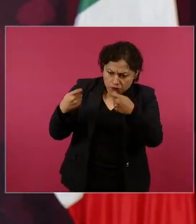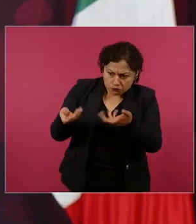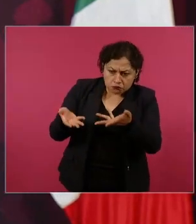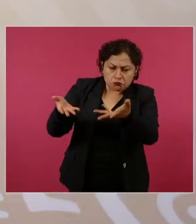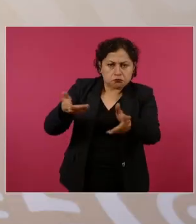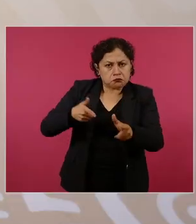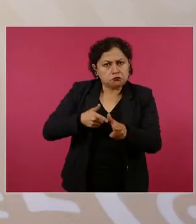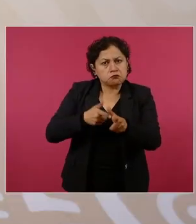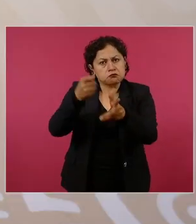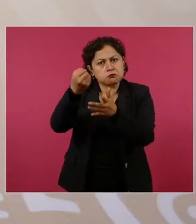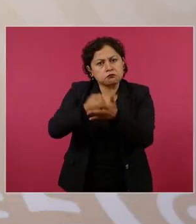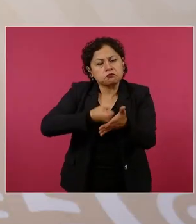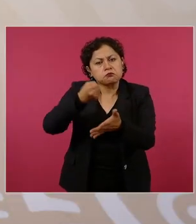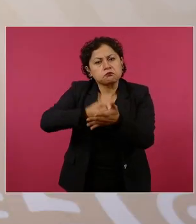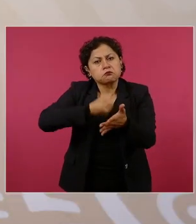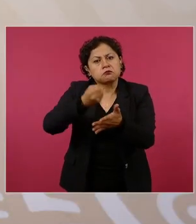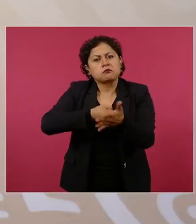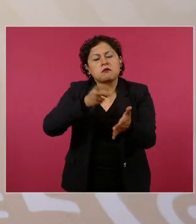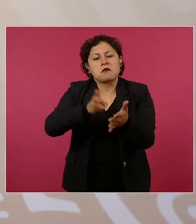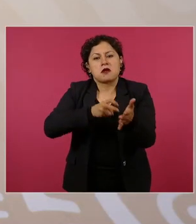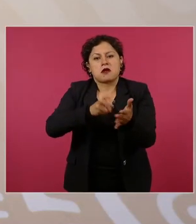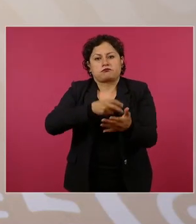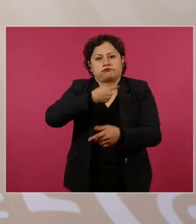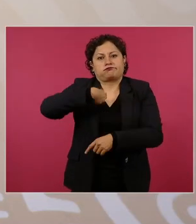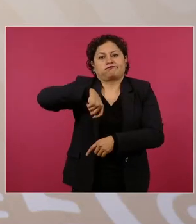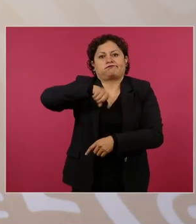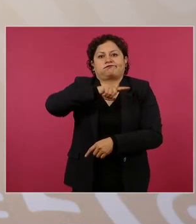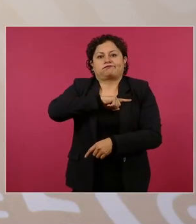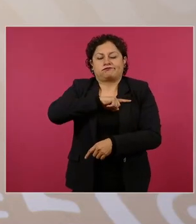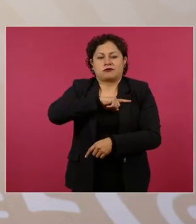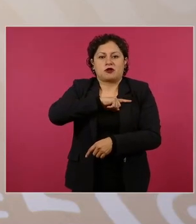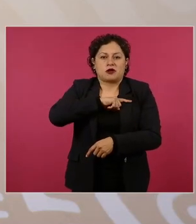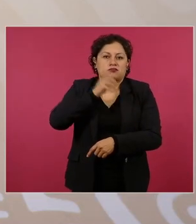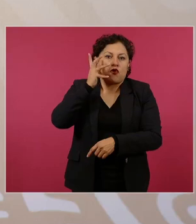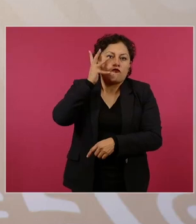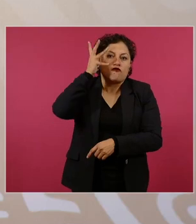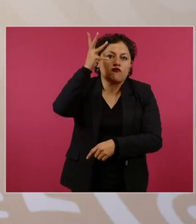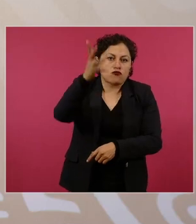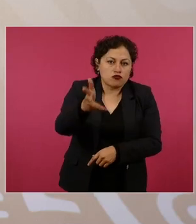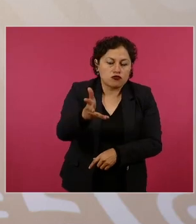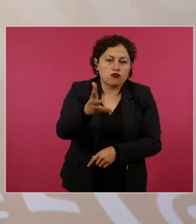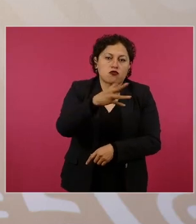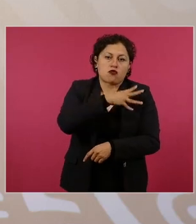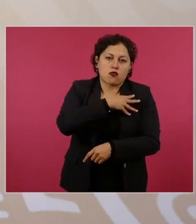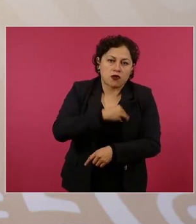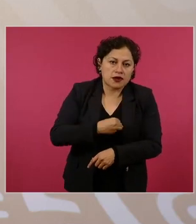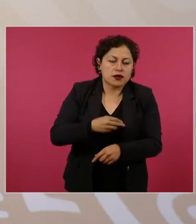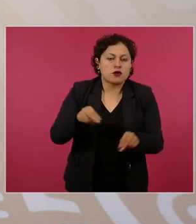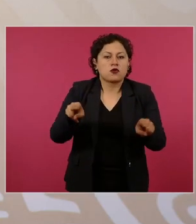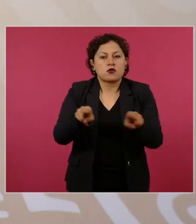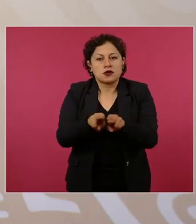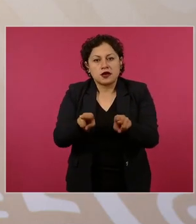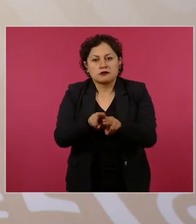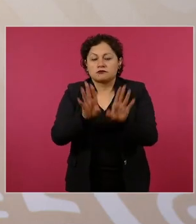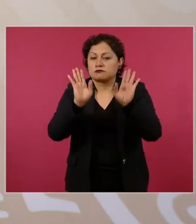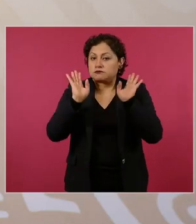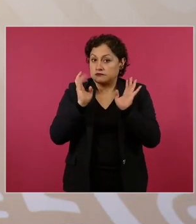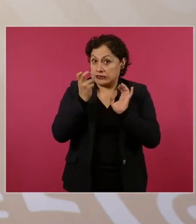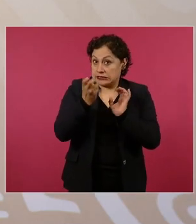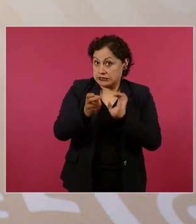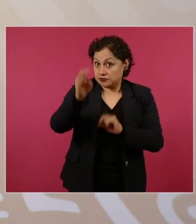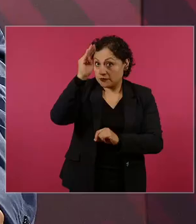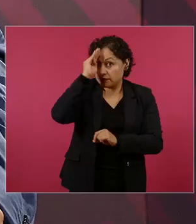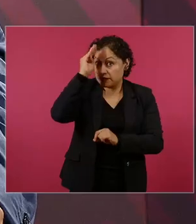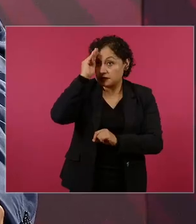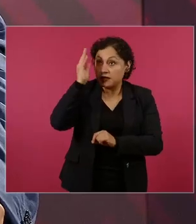nietos, y hay que pensar en las nuevas generaciones. Como alguien dijo, ¿no?